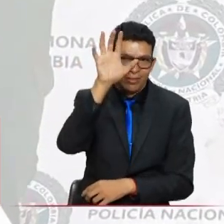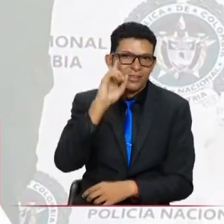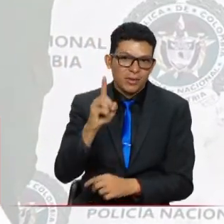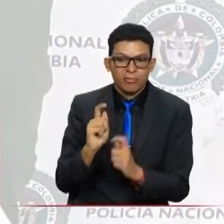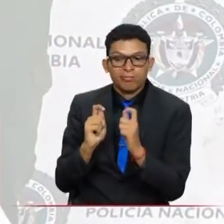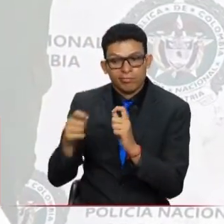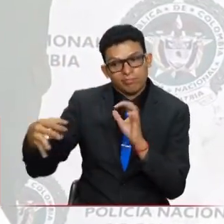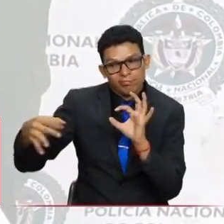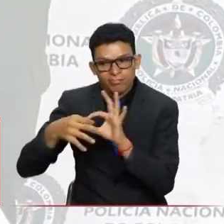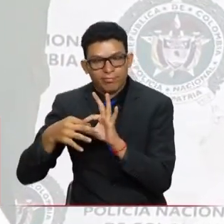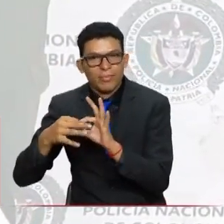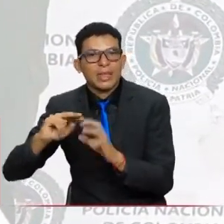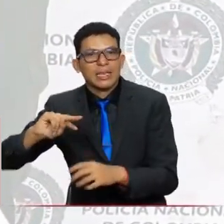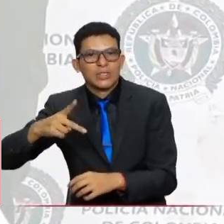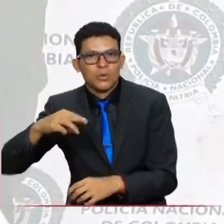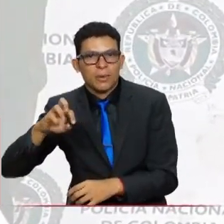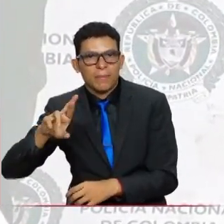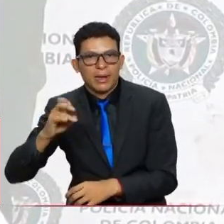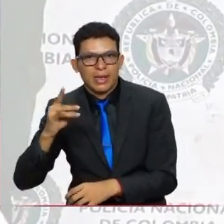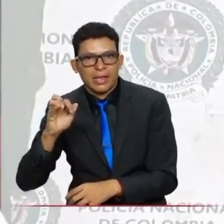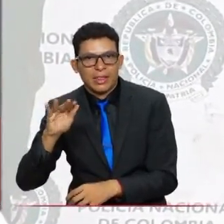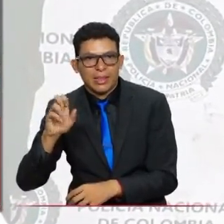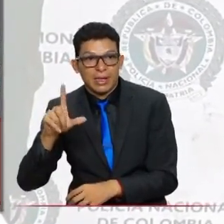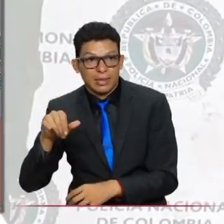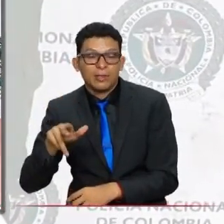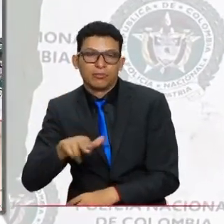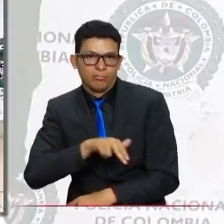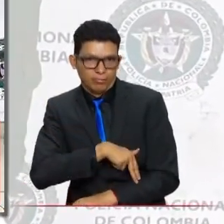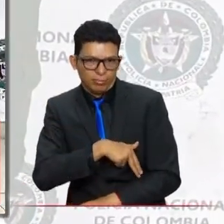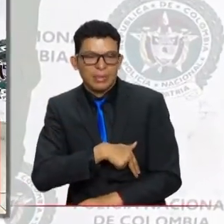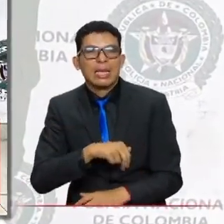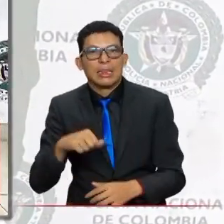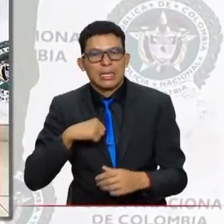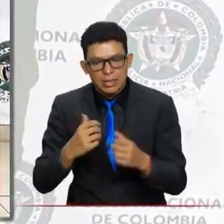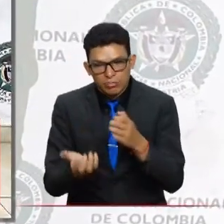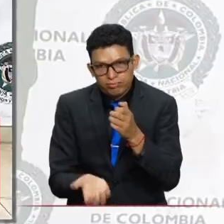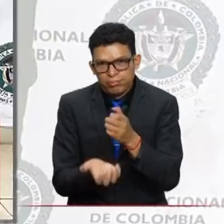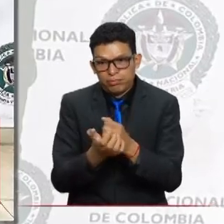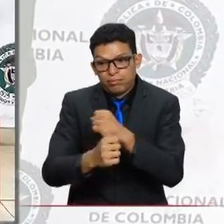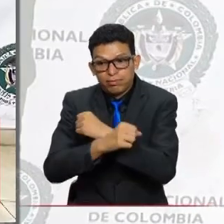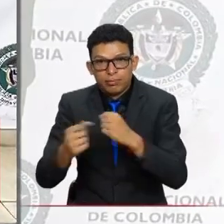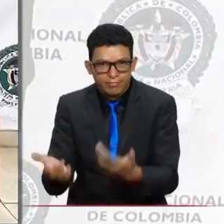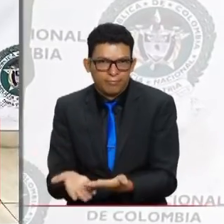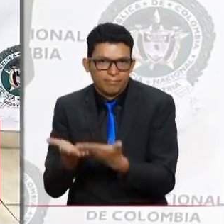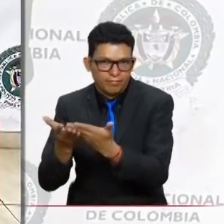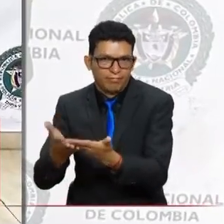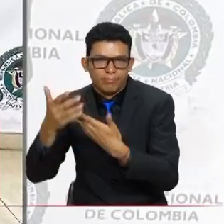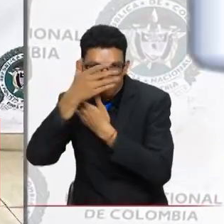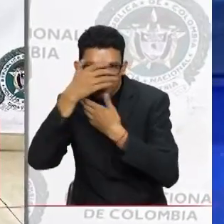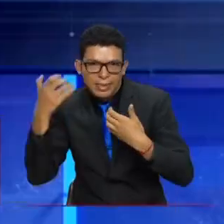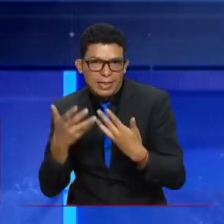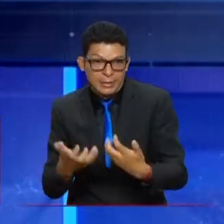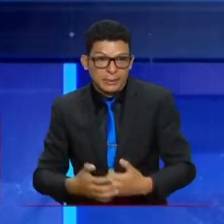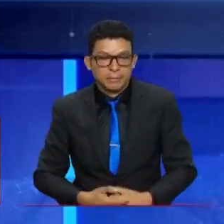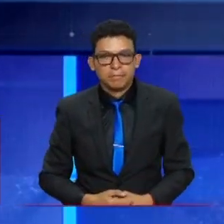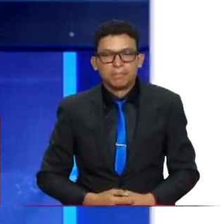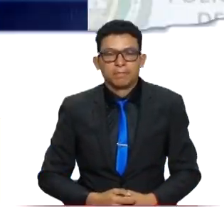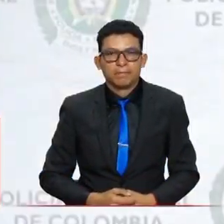las autoridades hallaron en su poder un arma de fuego y munición que presuntamente iba a ser entregada a las disidencias